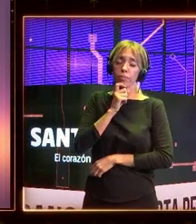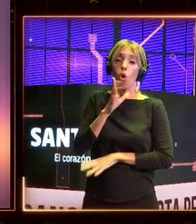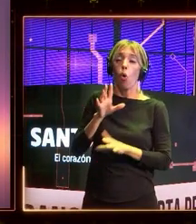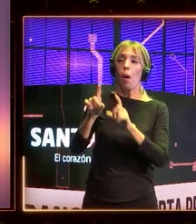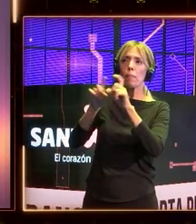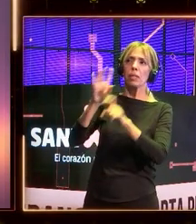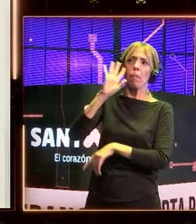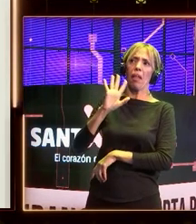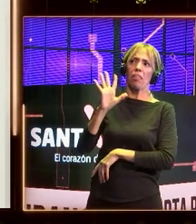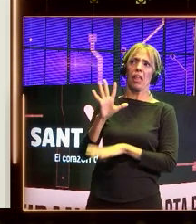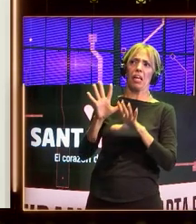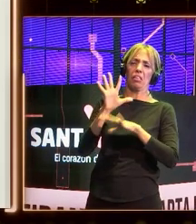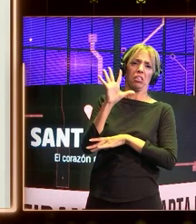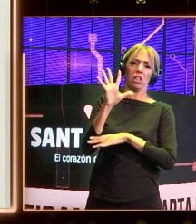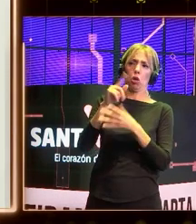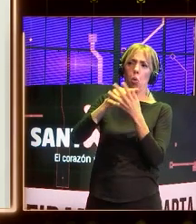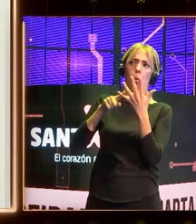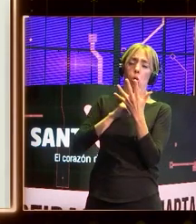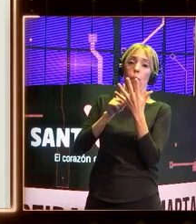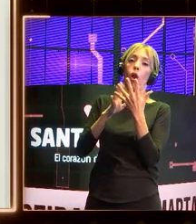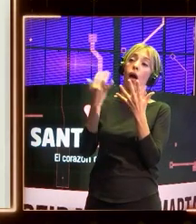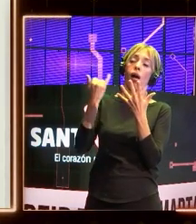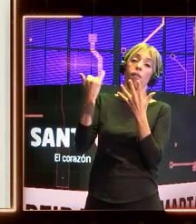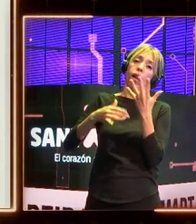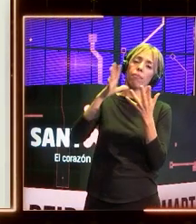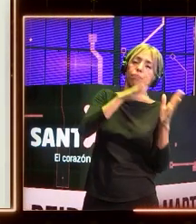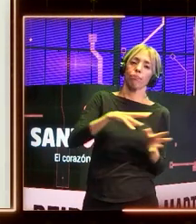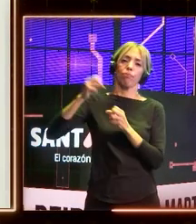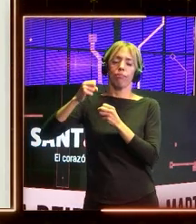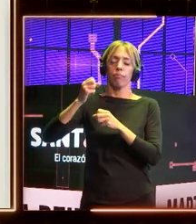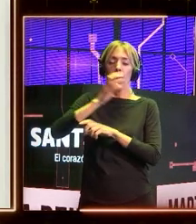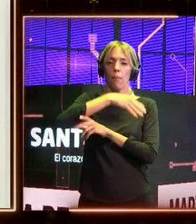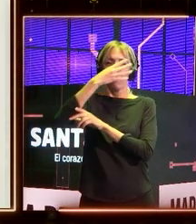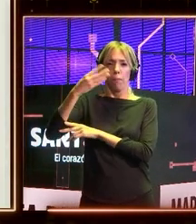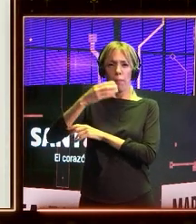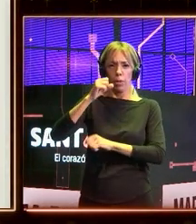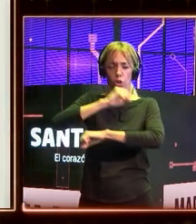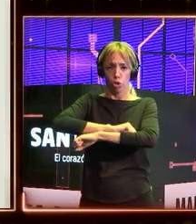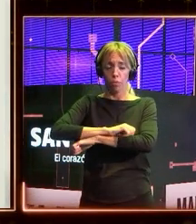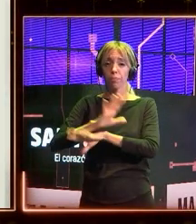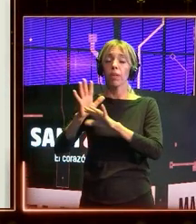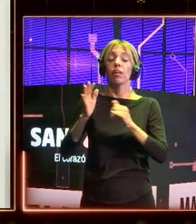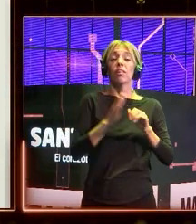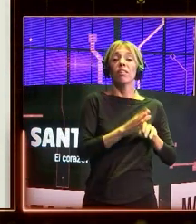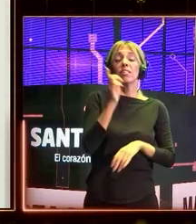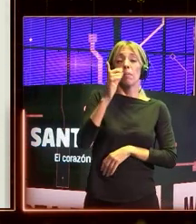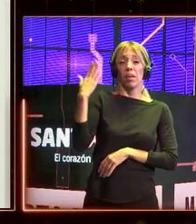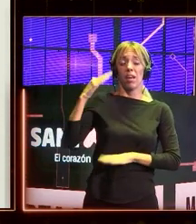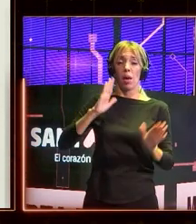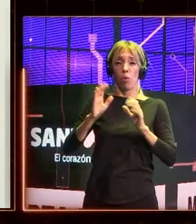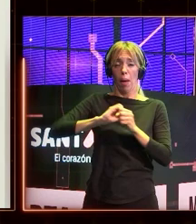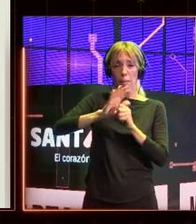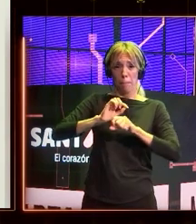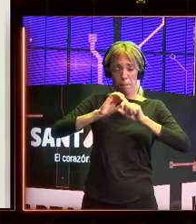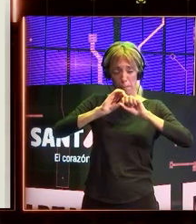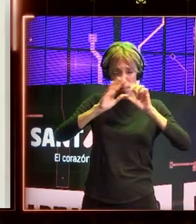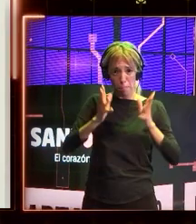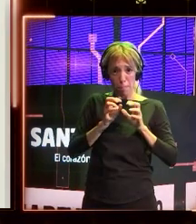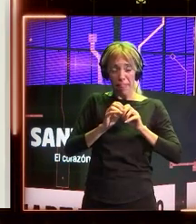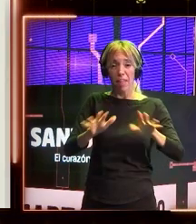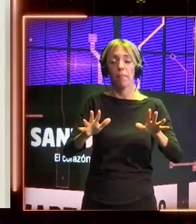pero en realidad es de Microsoft. Y luego, desde la pandemia, estas empresas se han colado en 2 espacios en los que hasta